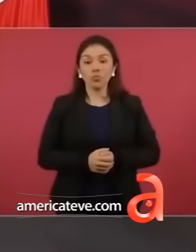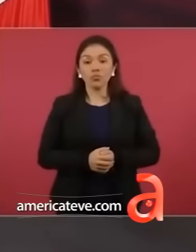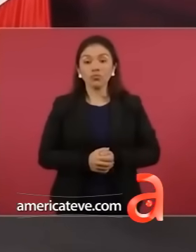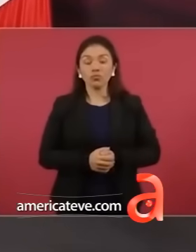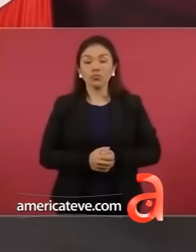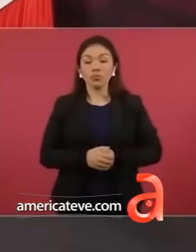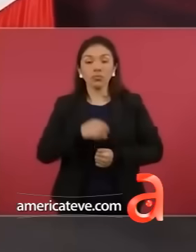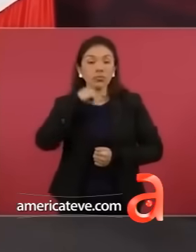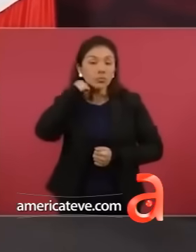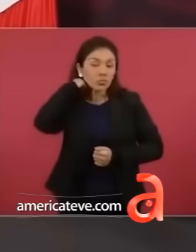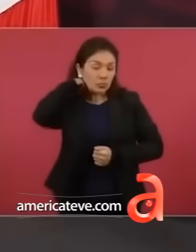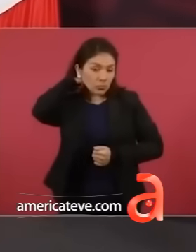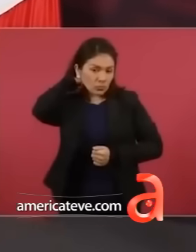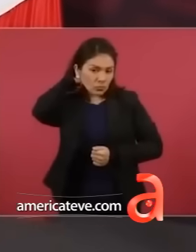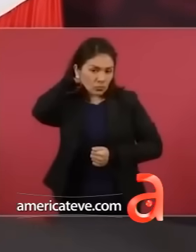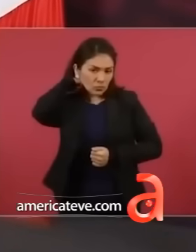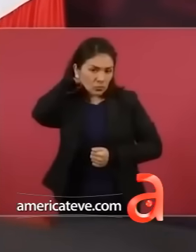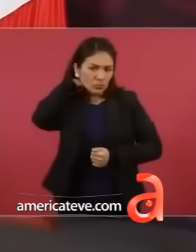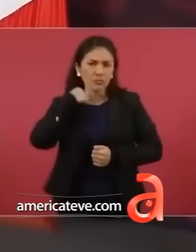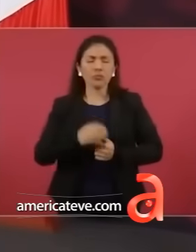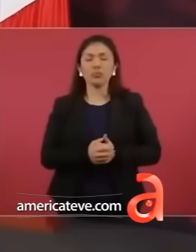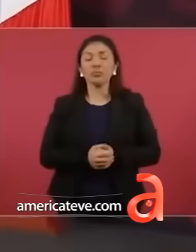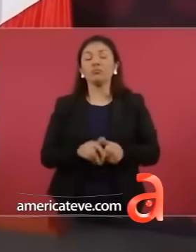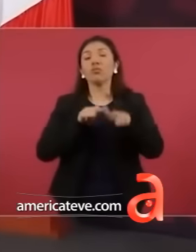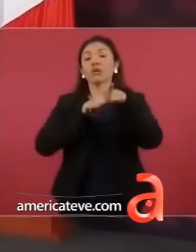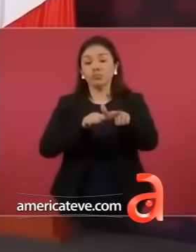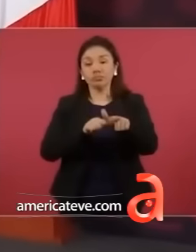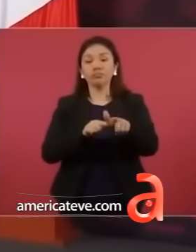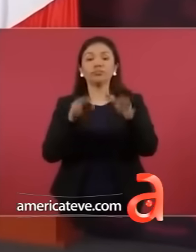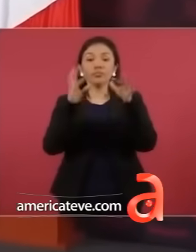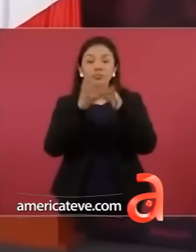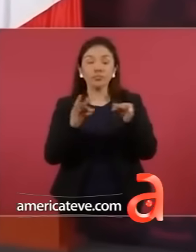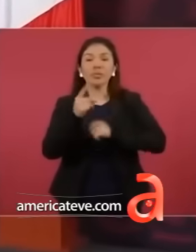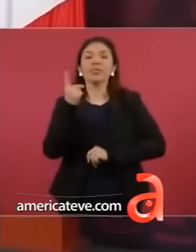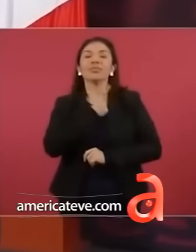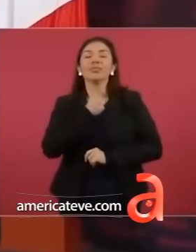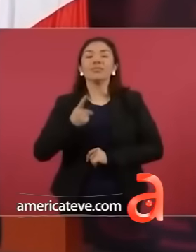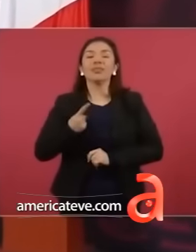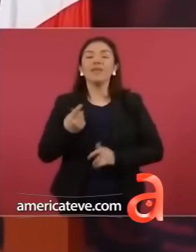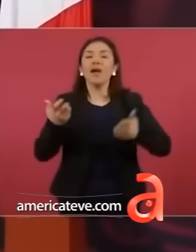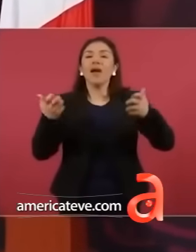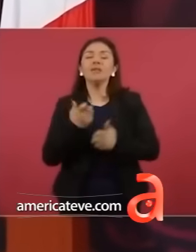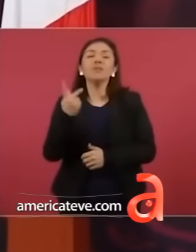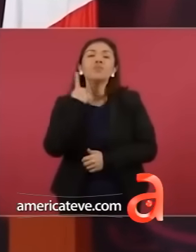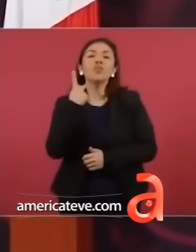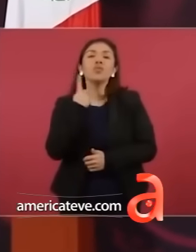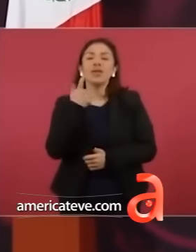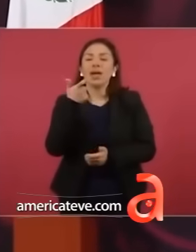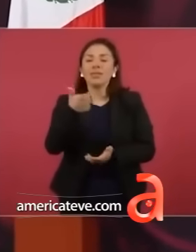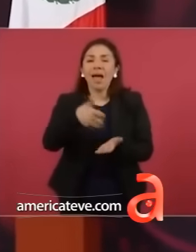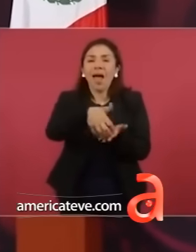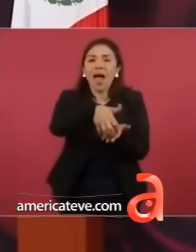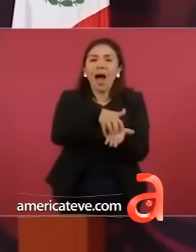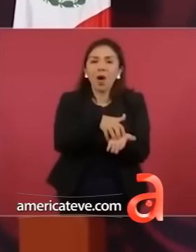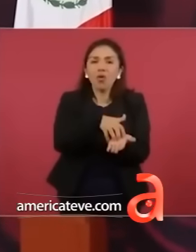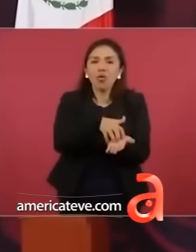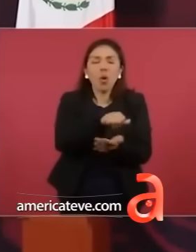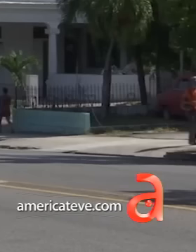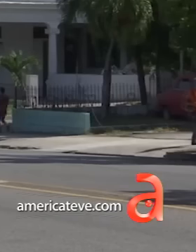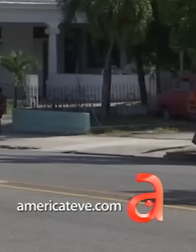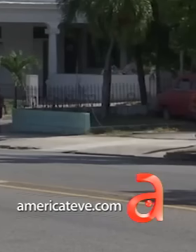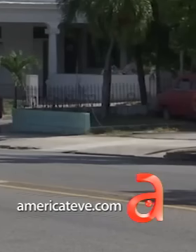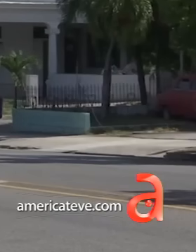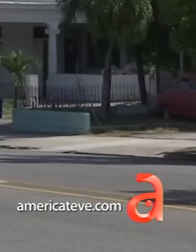pedido además eh 20 millones en ayuda a América Latina yo creo que 20,000 millones en realidad América